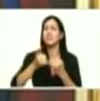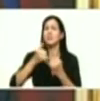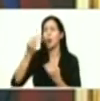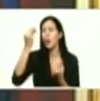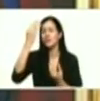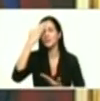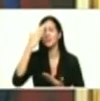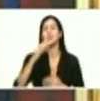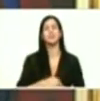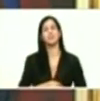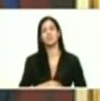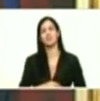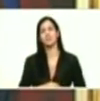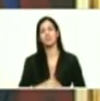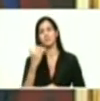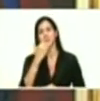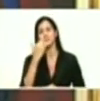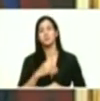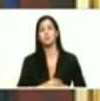¿cuánto cuesta